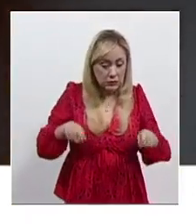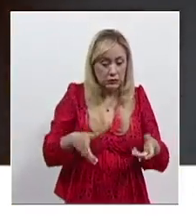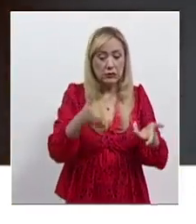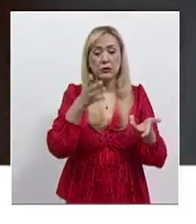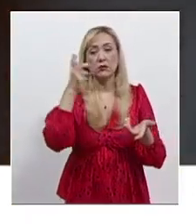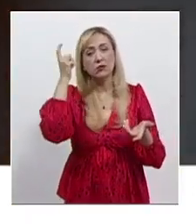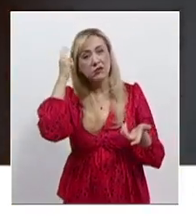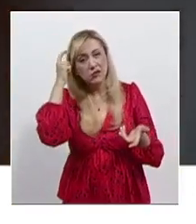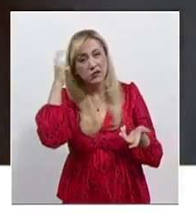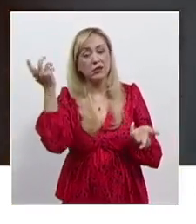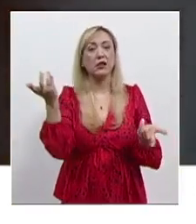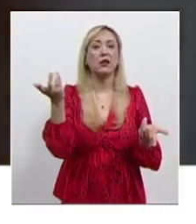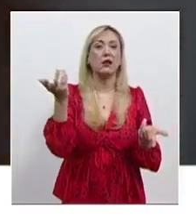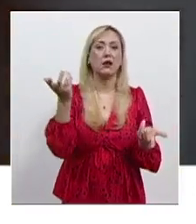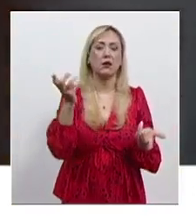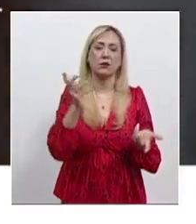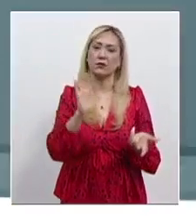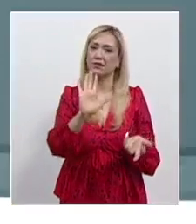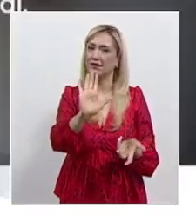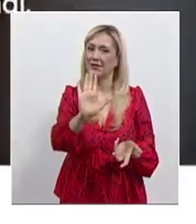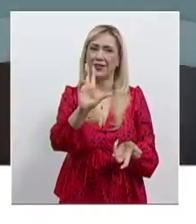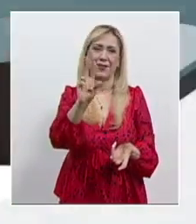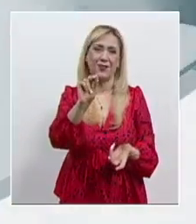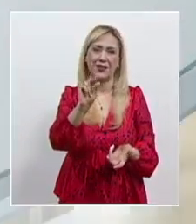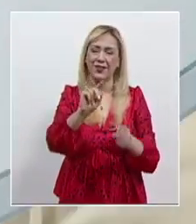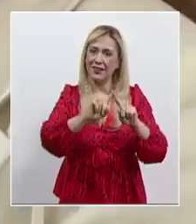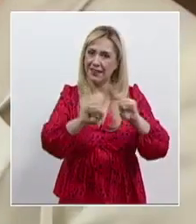intelectuales de este sector de la población.